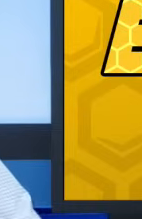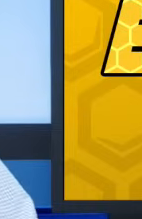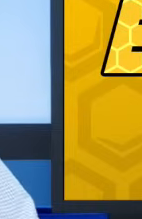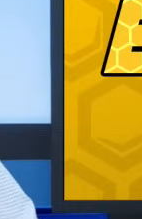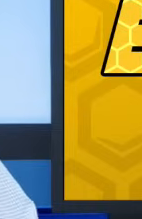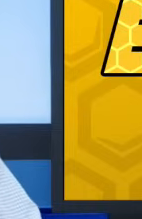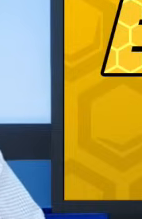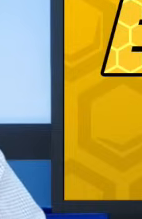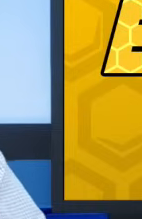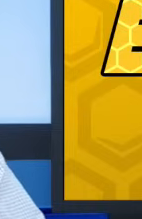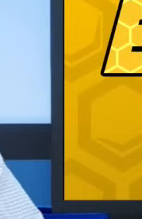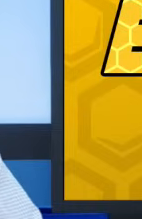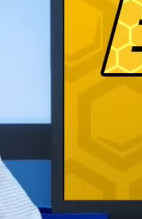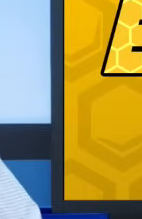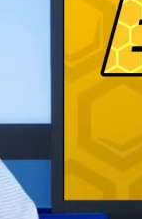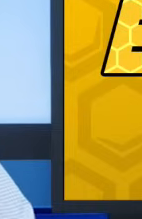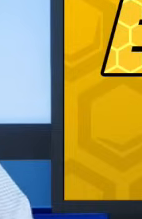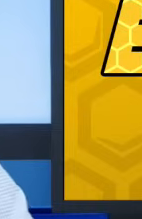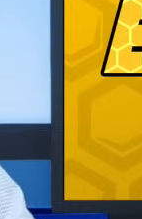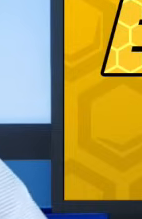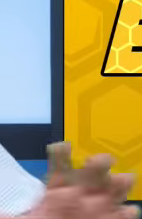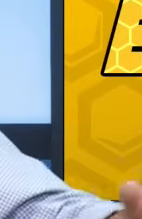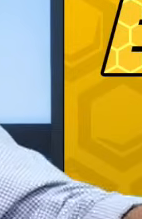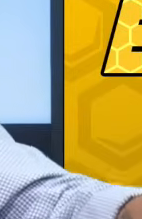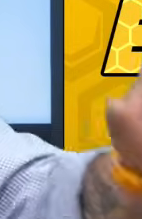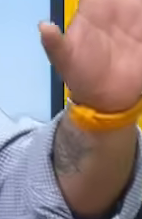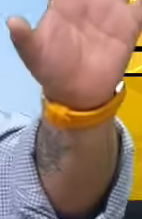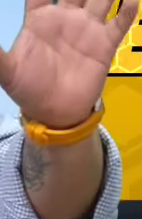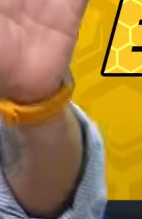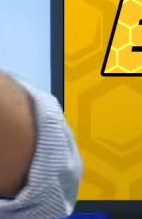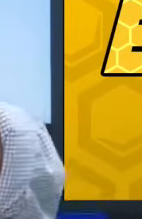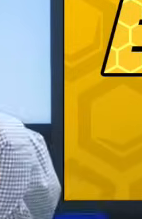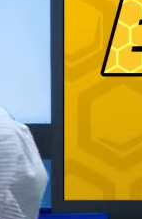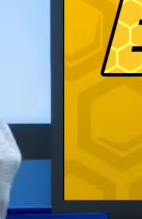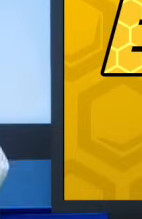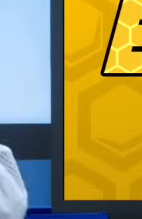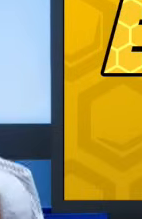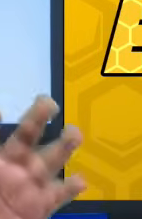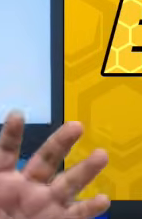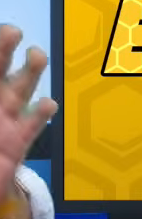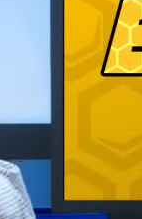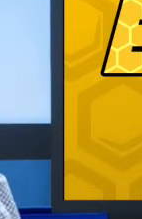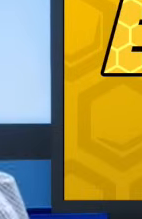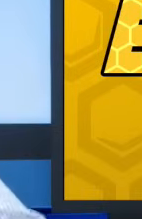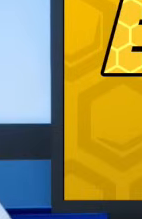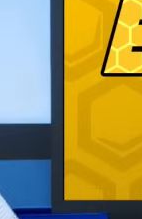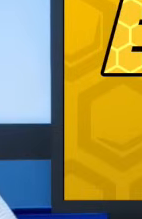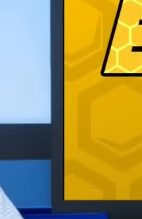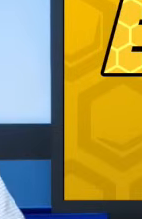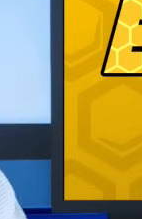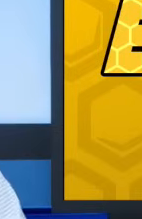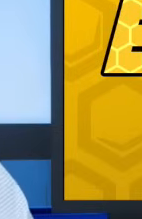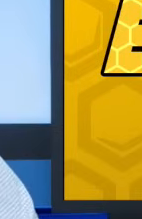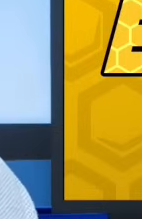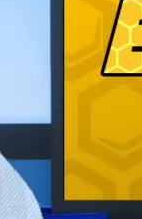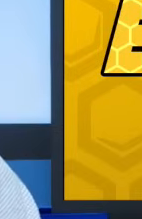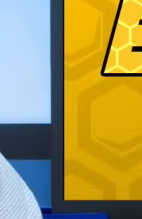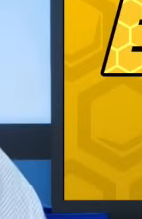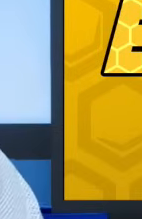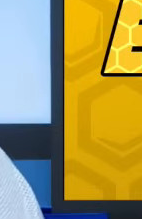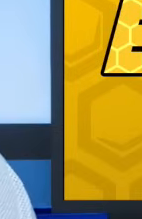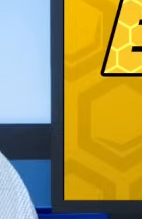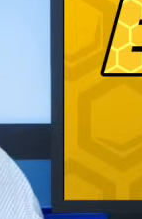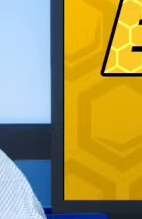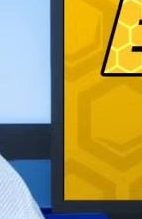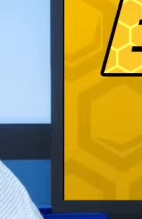¿no? Llevarse la de 8 columnas diciendo México vive el sexenio más violento de la historia. Bueno, ahí le deja